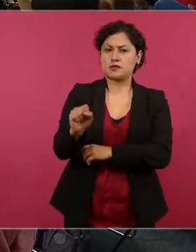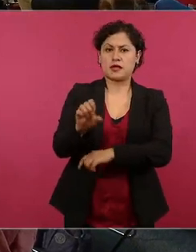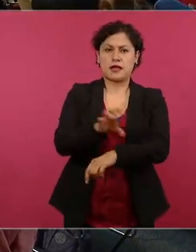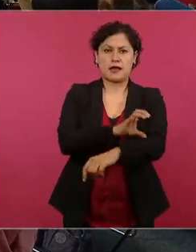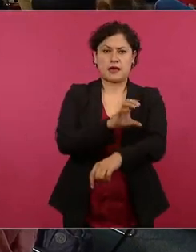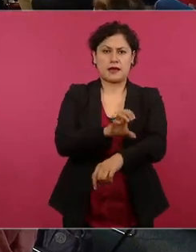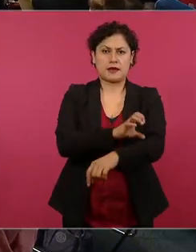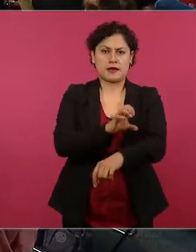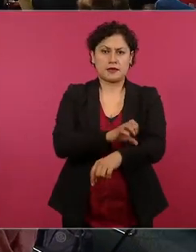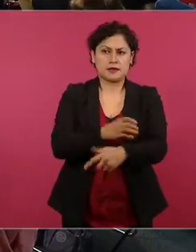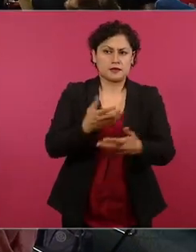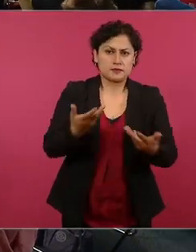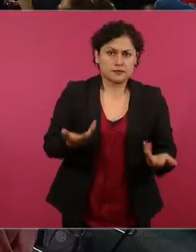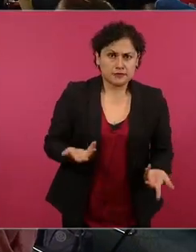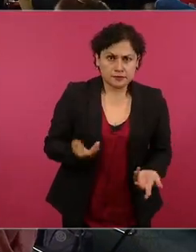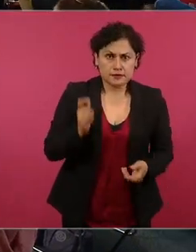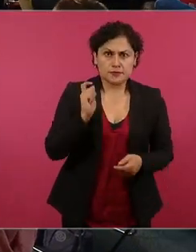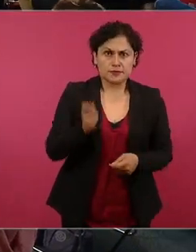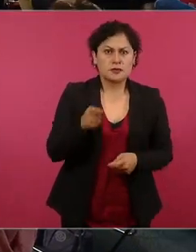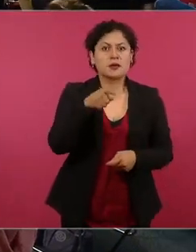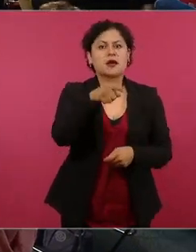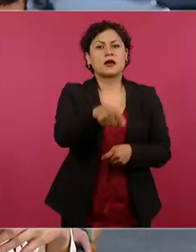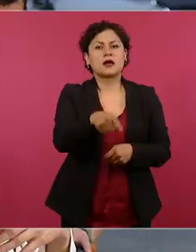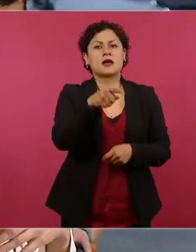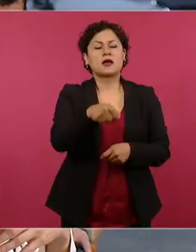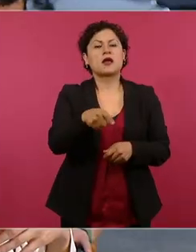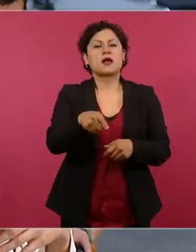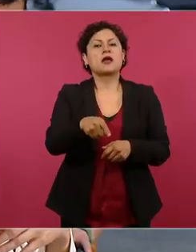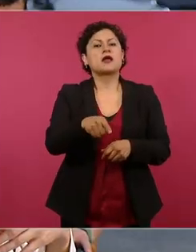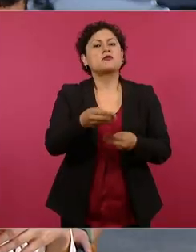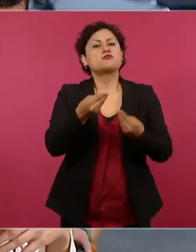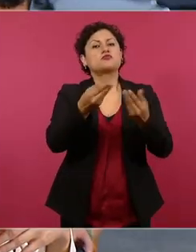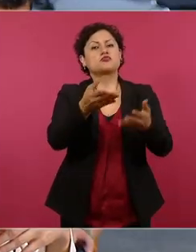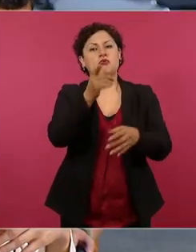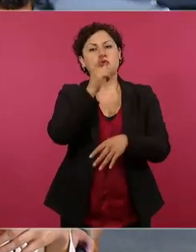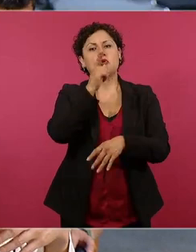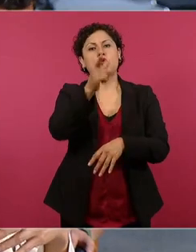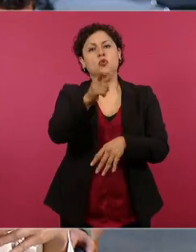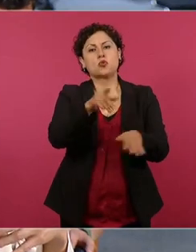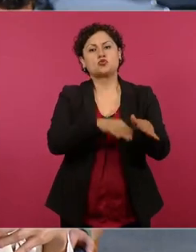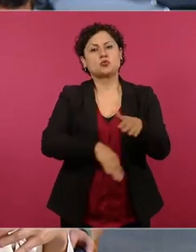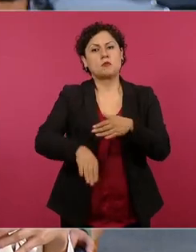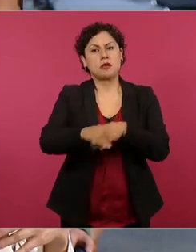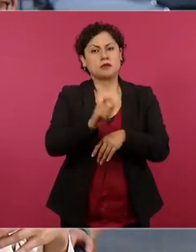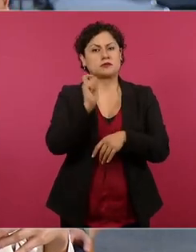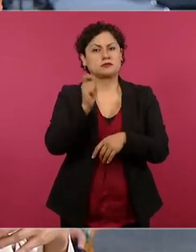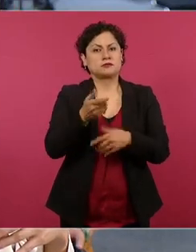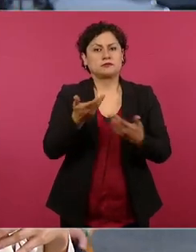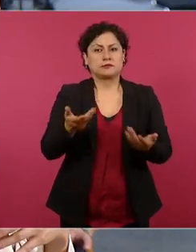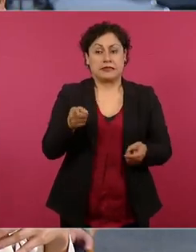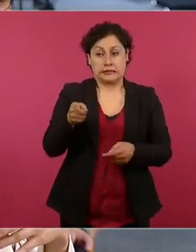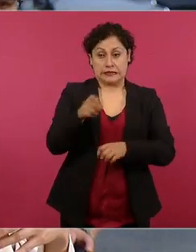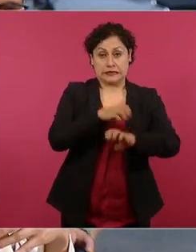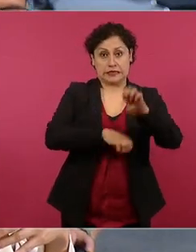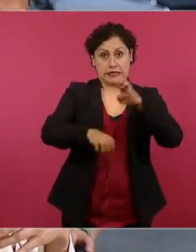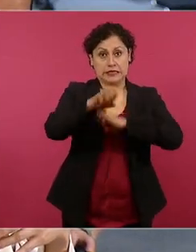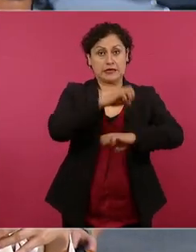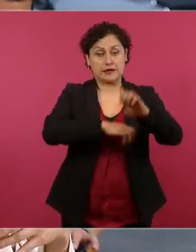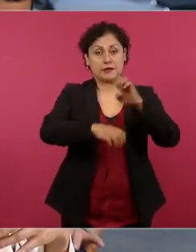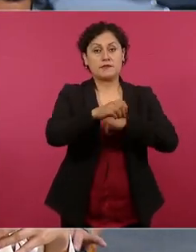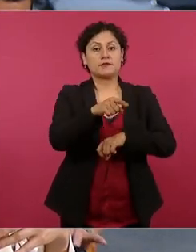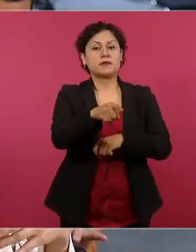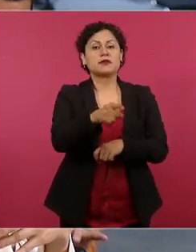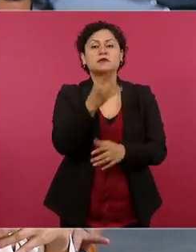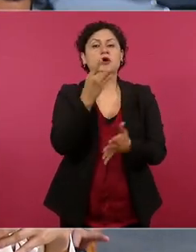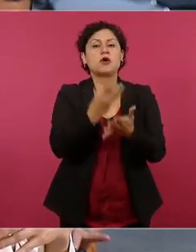tiene permiso para el suministro básico de electricidad. TPC Energy solo dispone de un